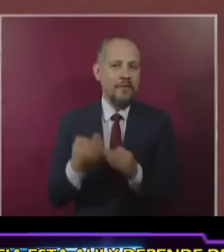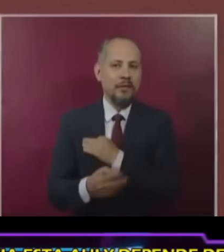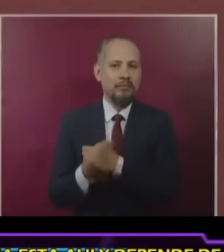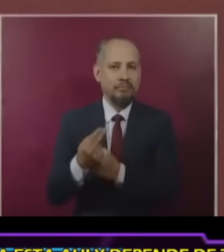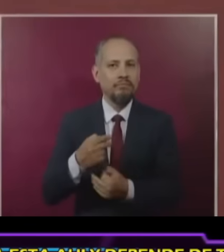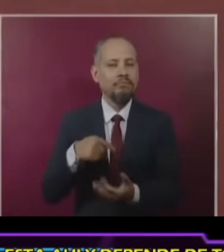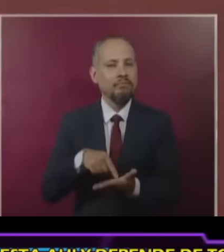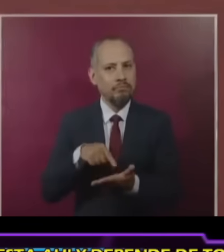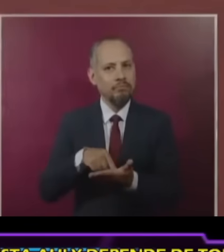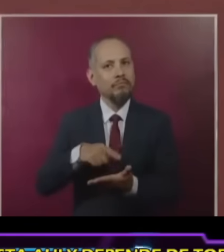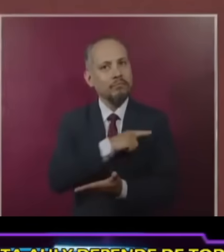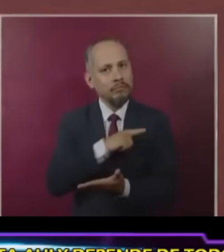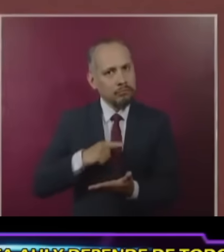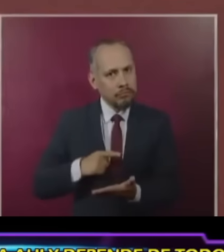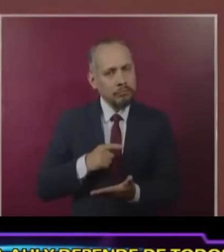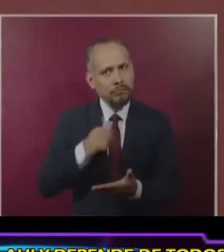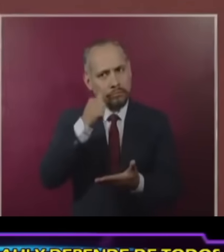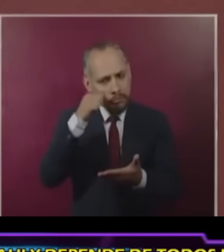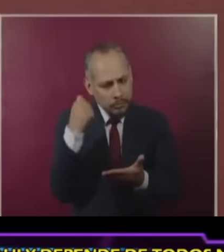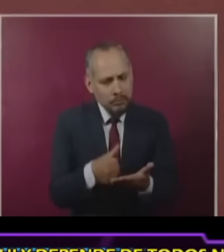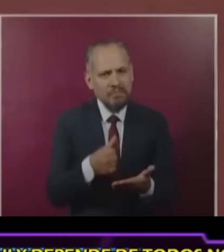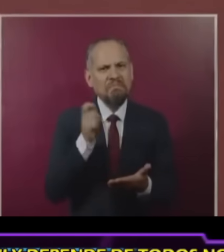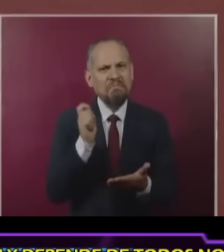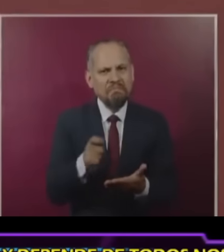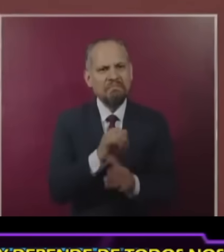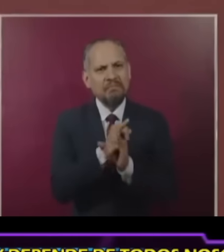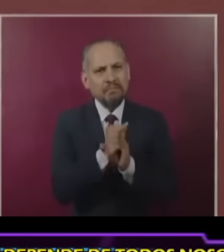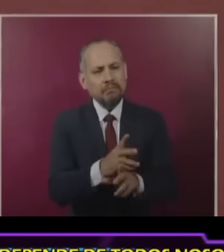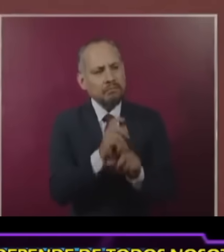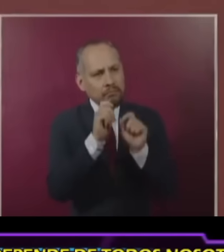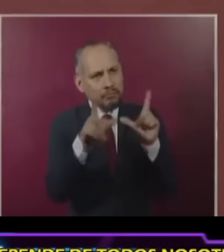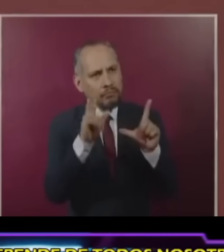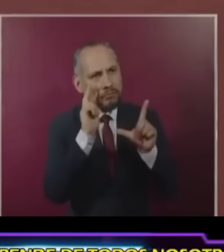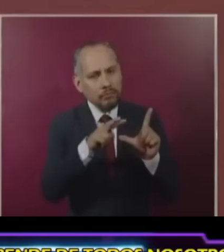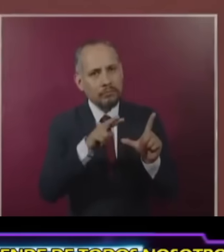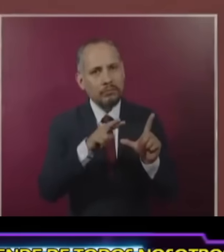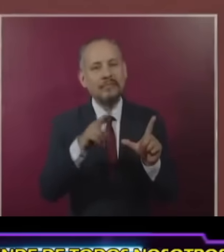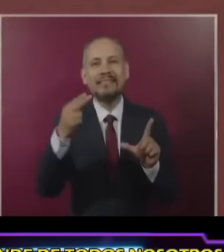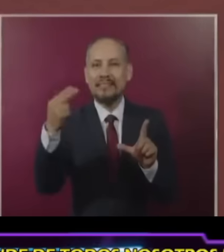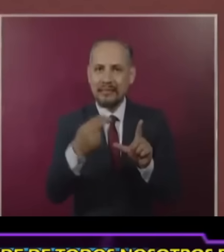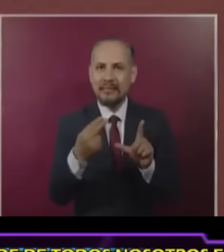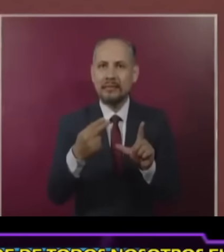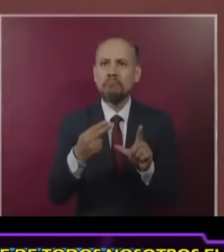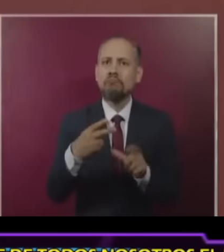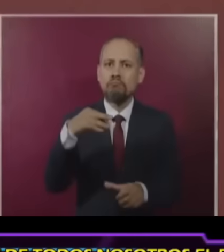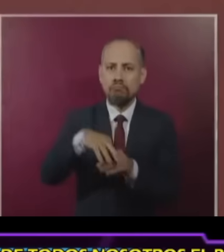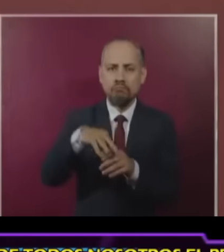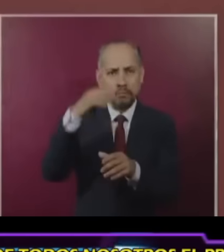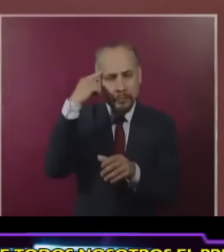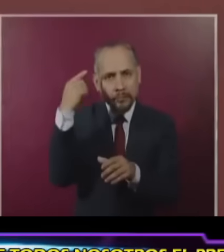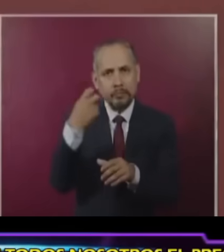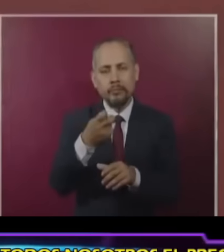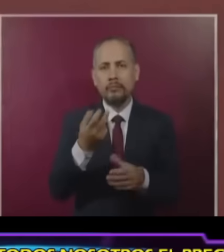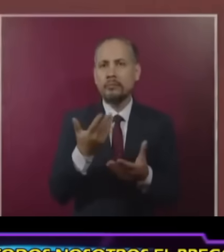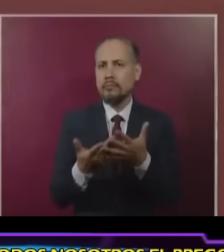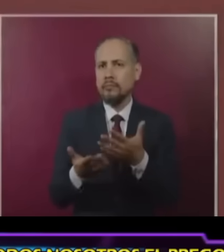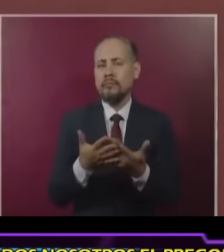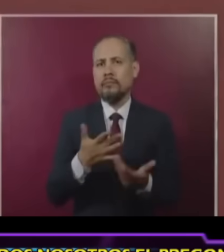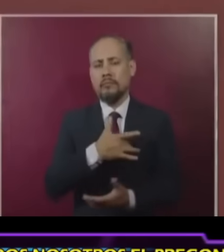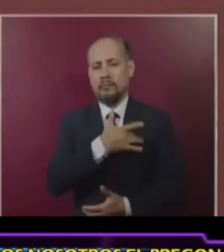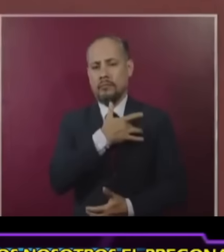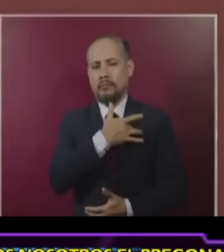todas y todos tenemos que estar informados de lo que de lo que está sucediendo y parte de nuestra tarea es